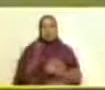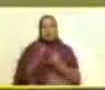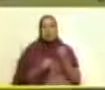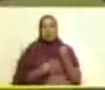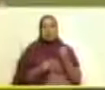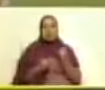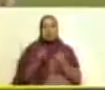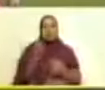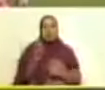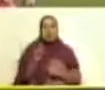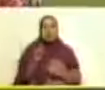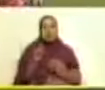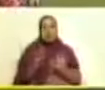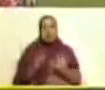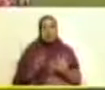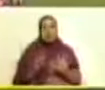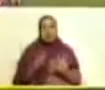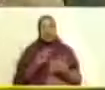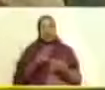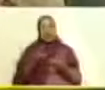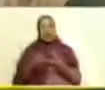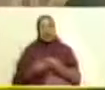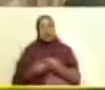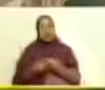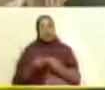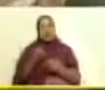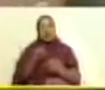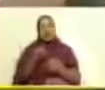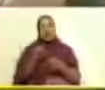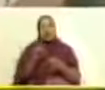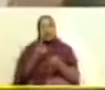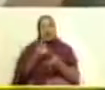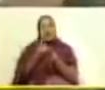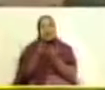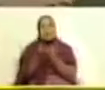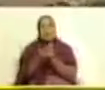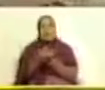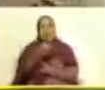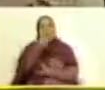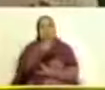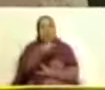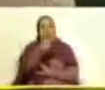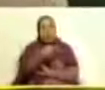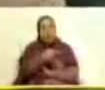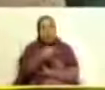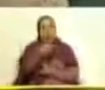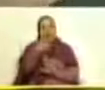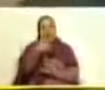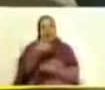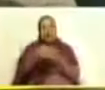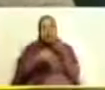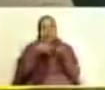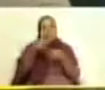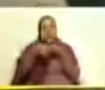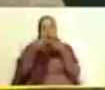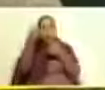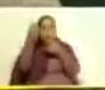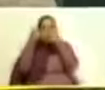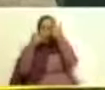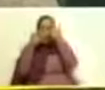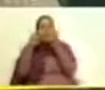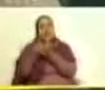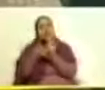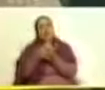T, la transformación geopolítica de la que tanto nos habló nuestro comandante